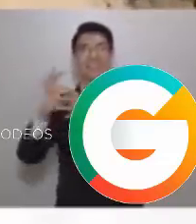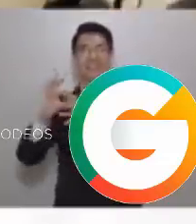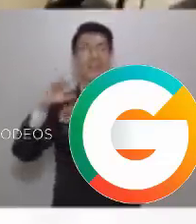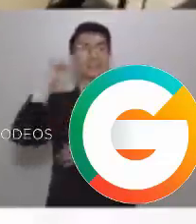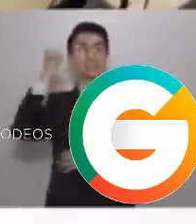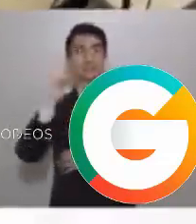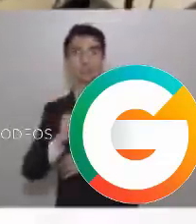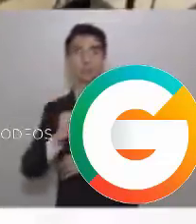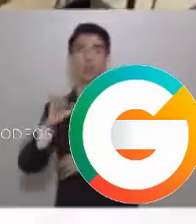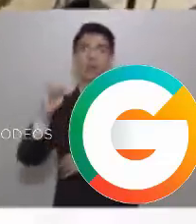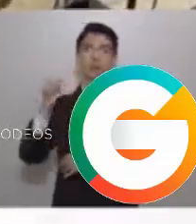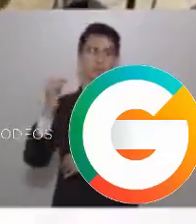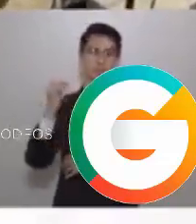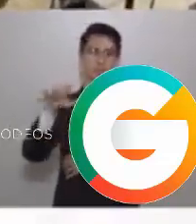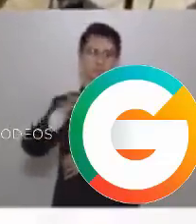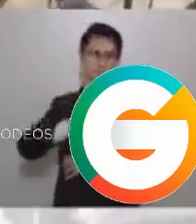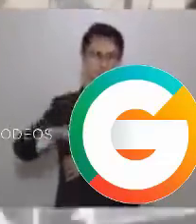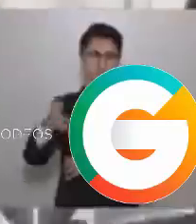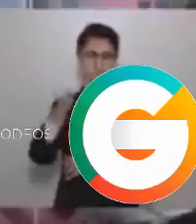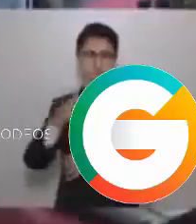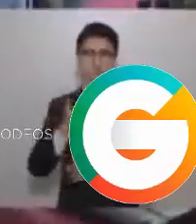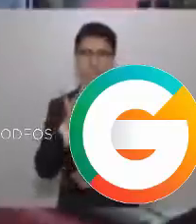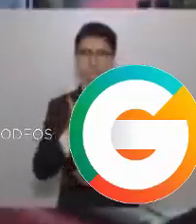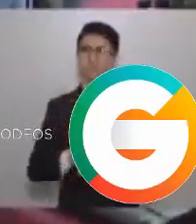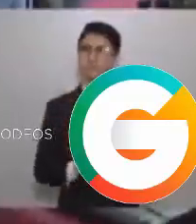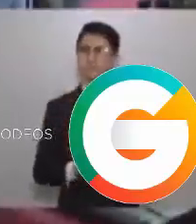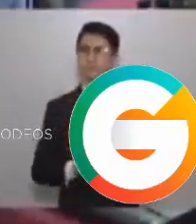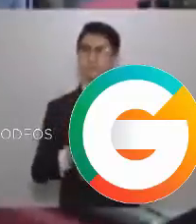adelante. César Esparza.